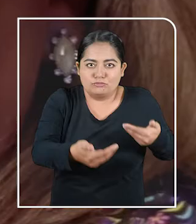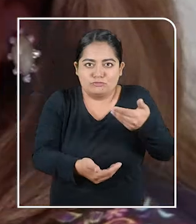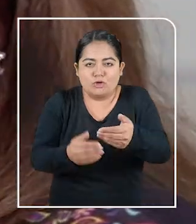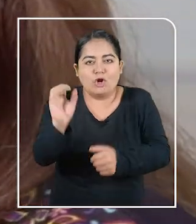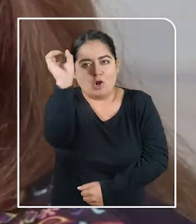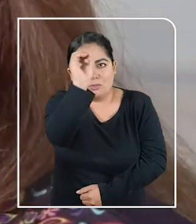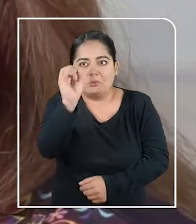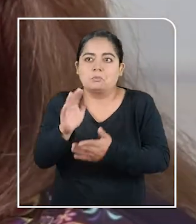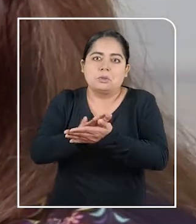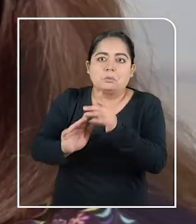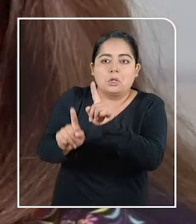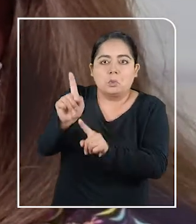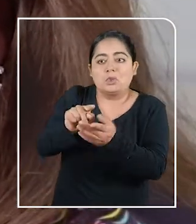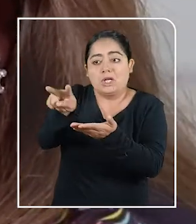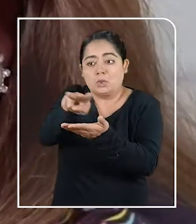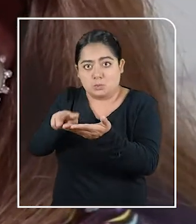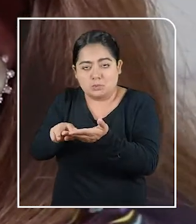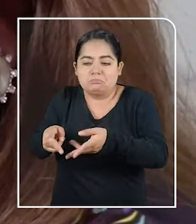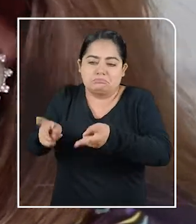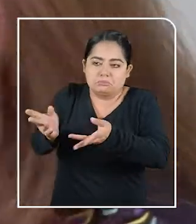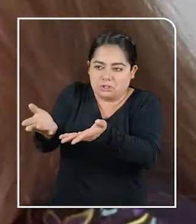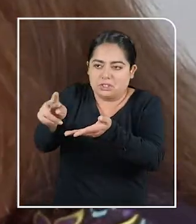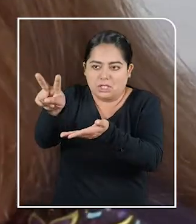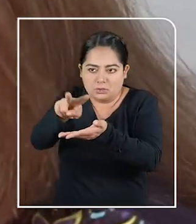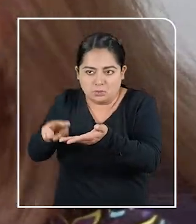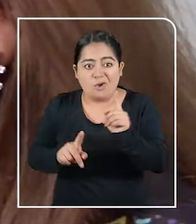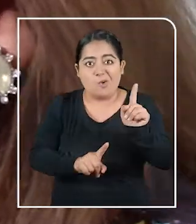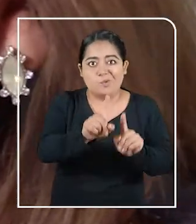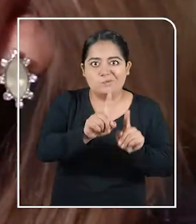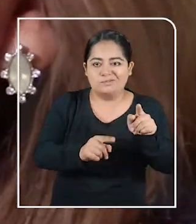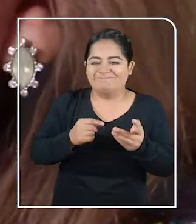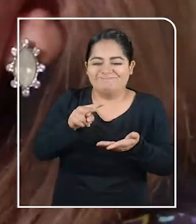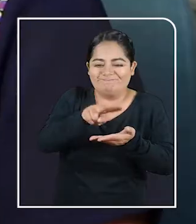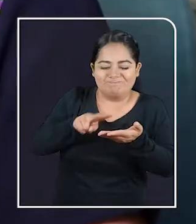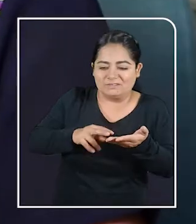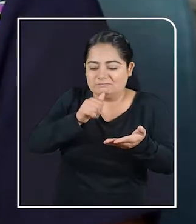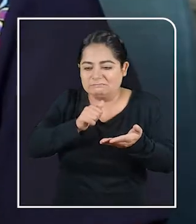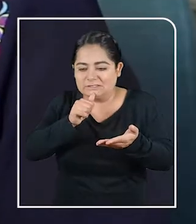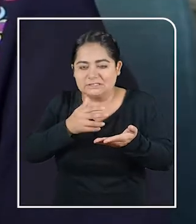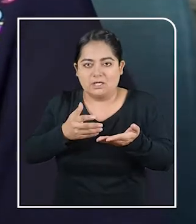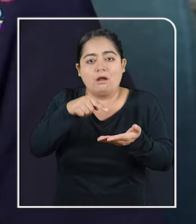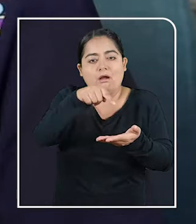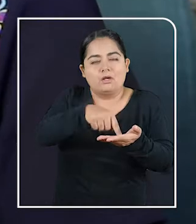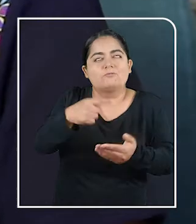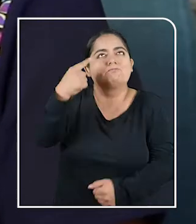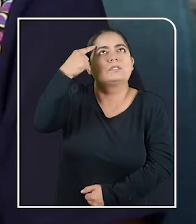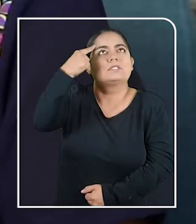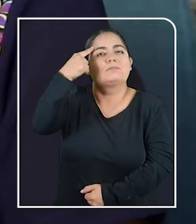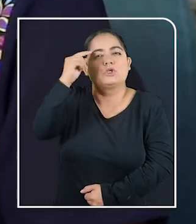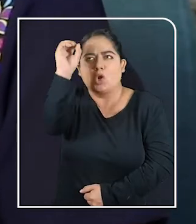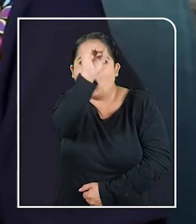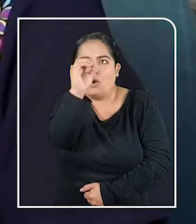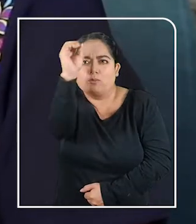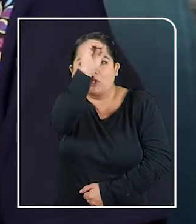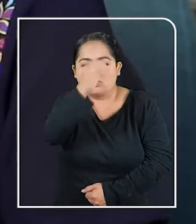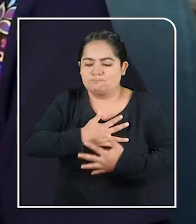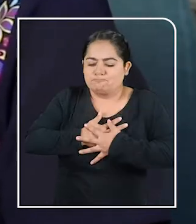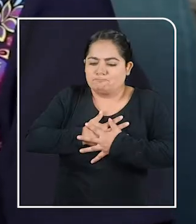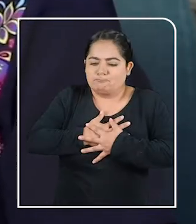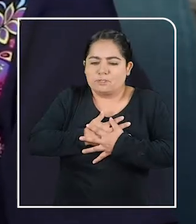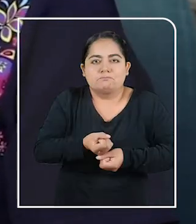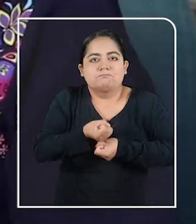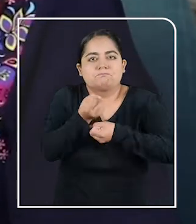los otros aportaban con su análisis crítico, con sus pensamientos, con sus sentimientos,